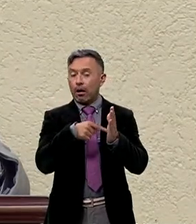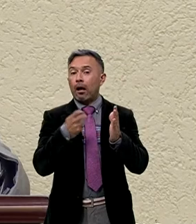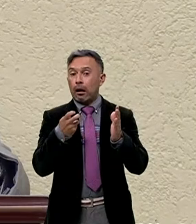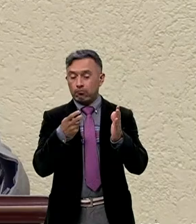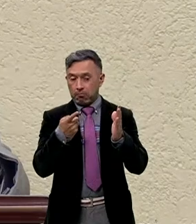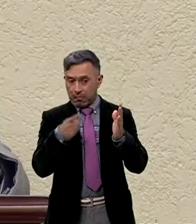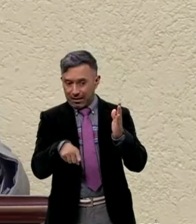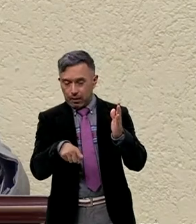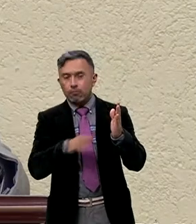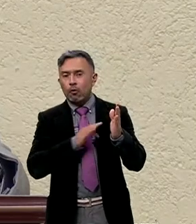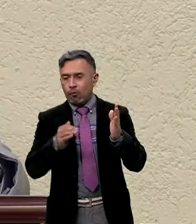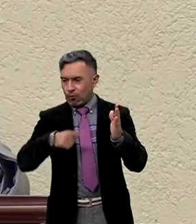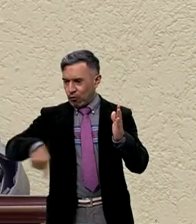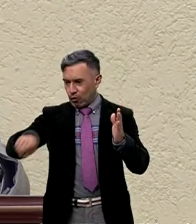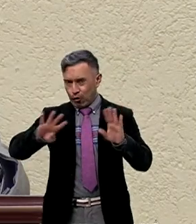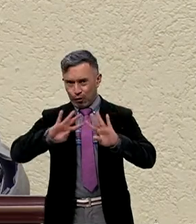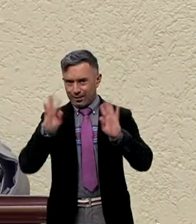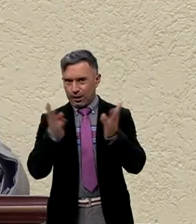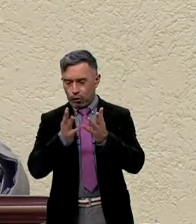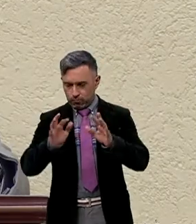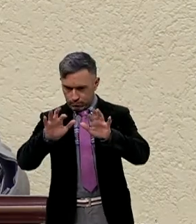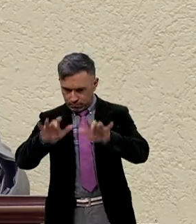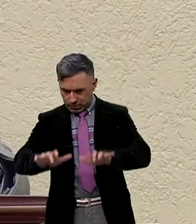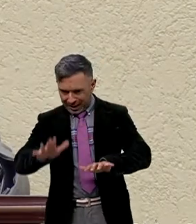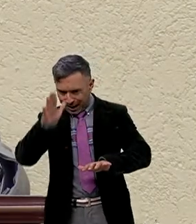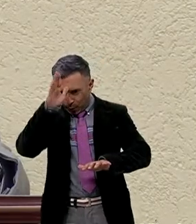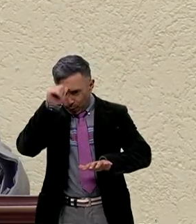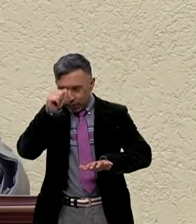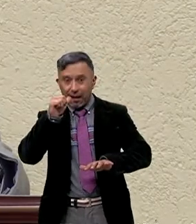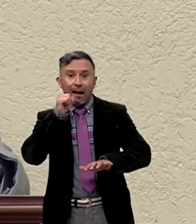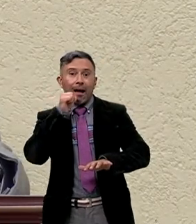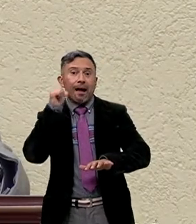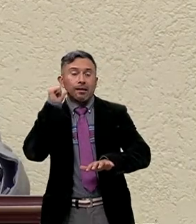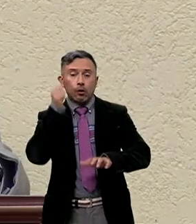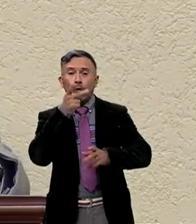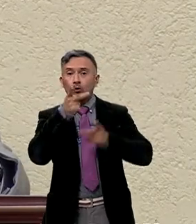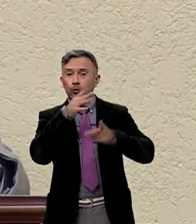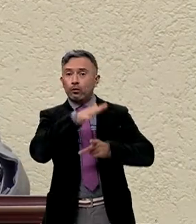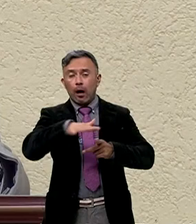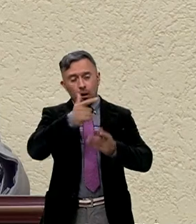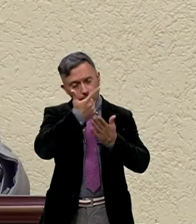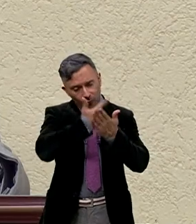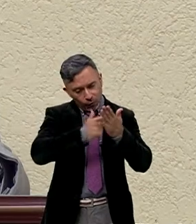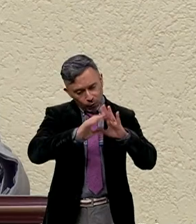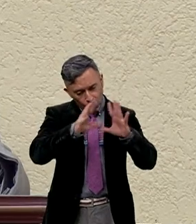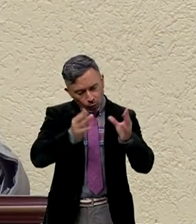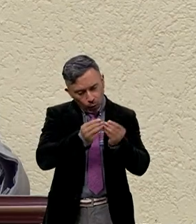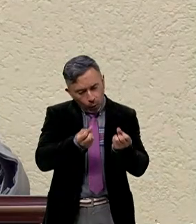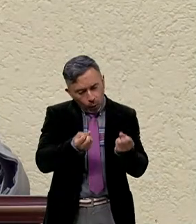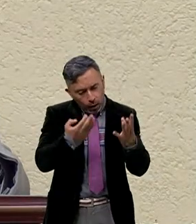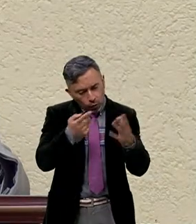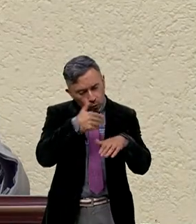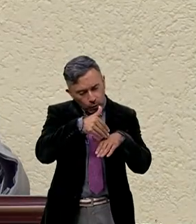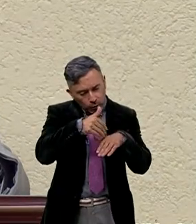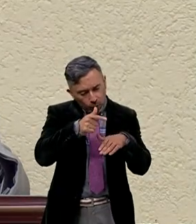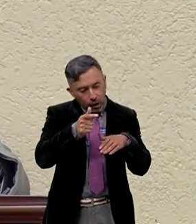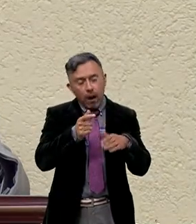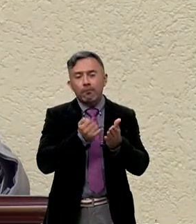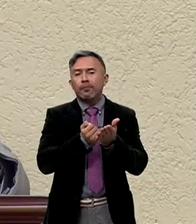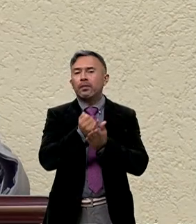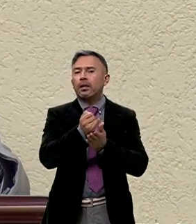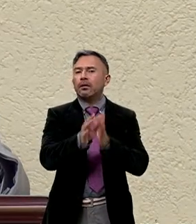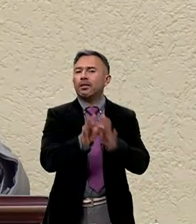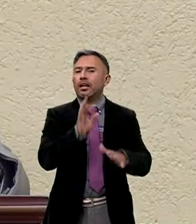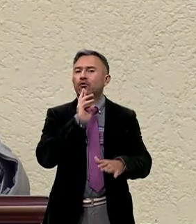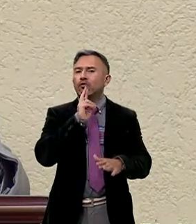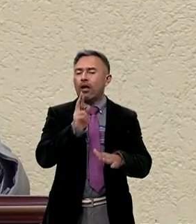acuerdo con el cómputo total de la consulta popular celebrada el día de ayer y se emita la declaración de resultados el cual deberá hacerse